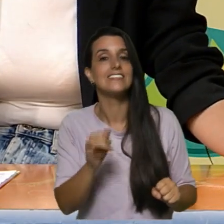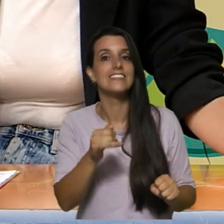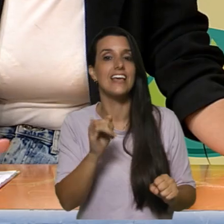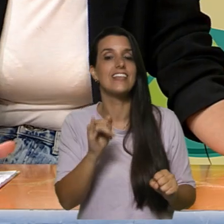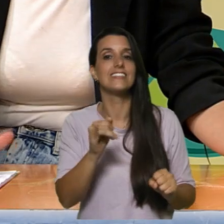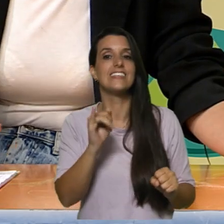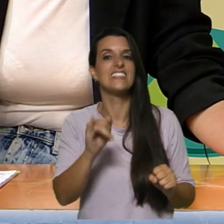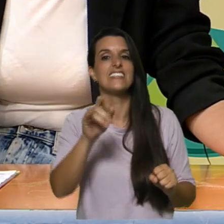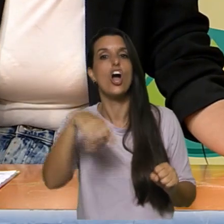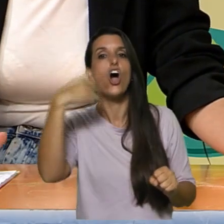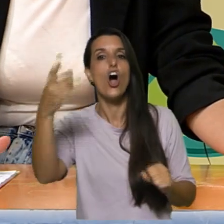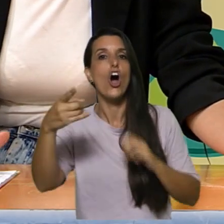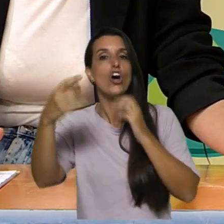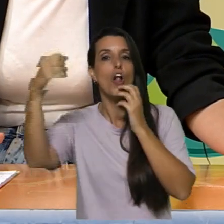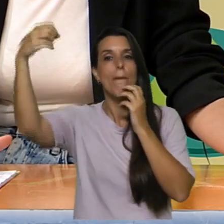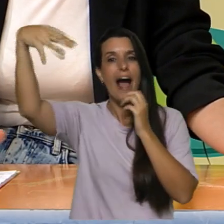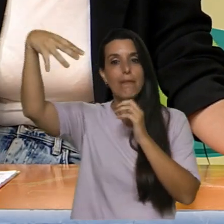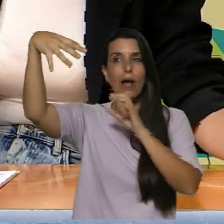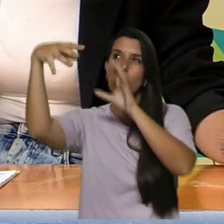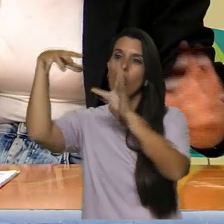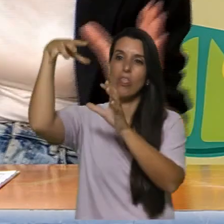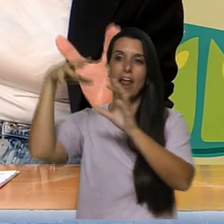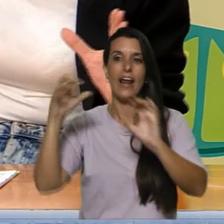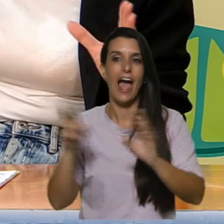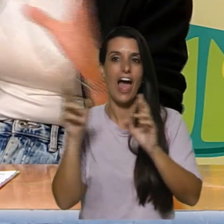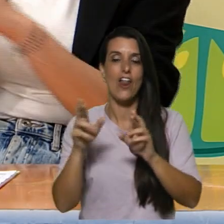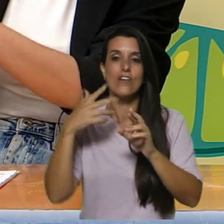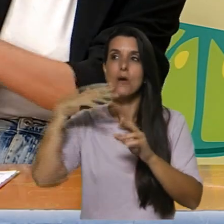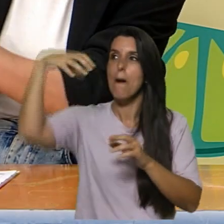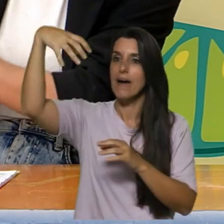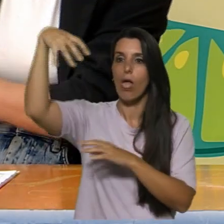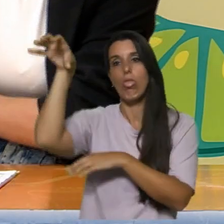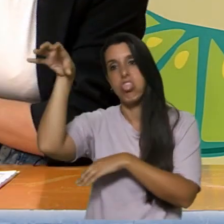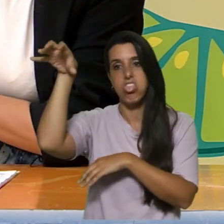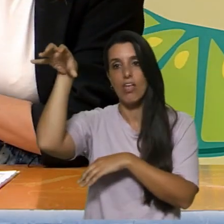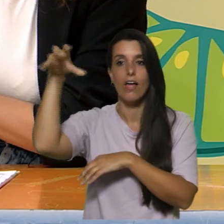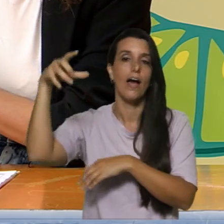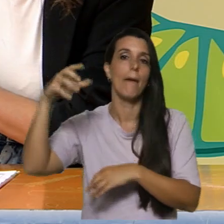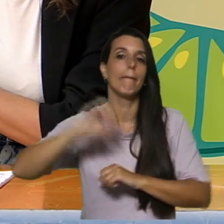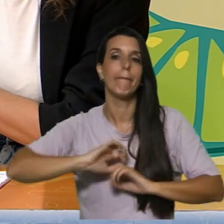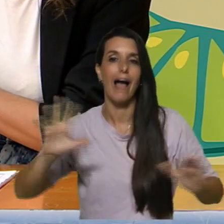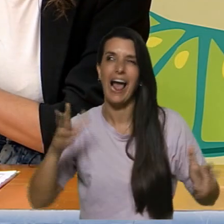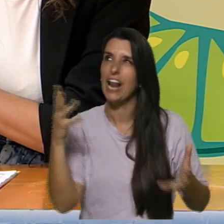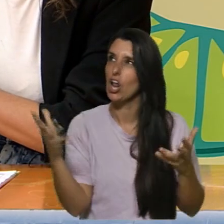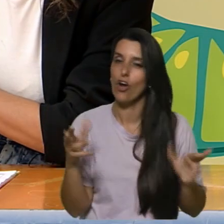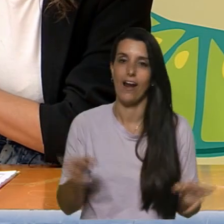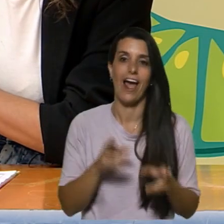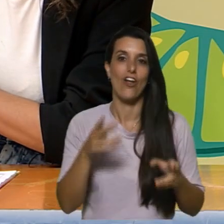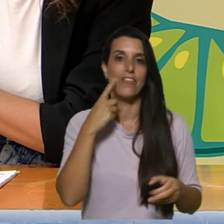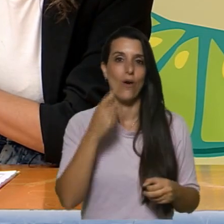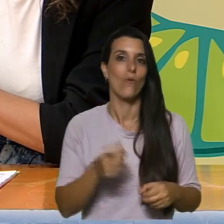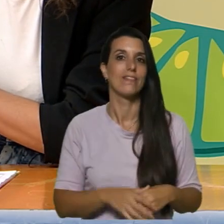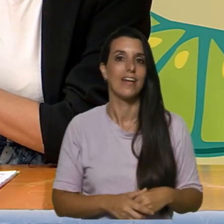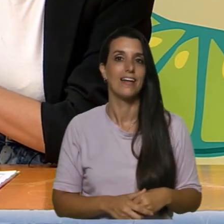La pantalla sí te desordena un poco, ¿no? Si están enclenque. Sí, notás que hay algo, viste